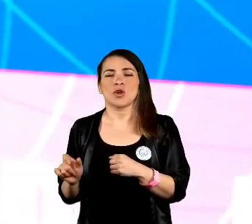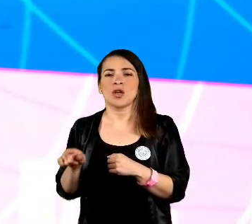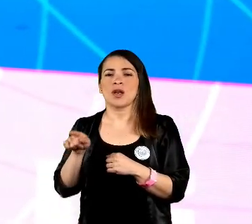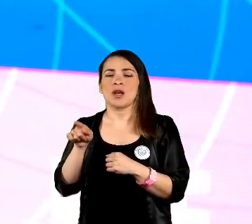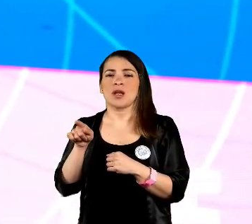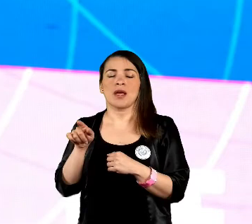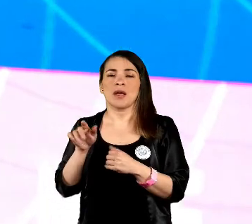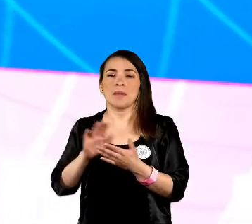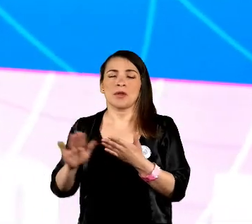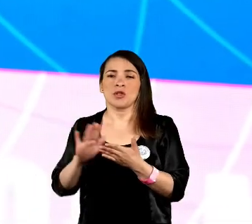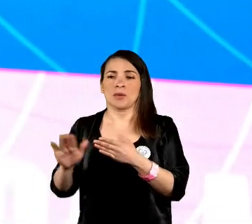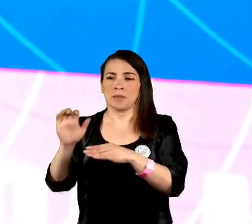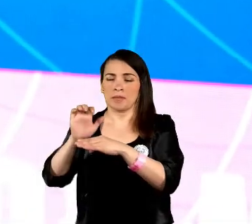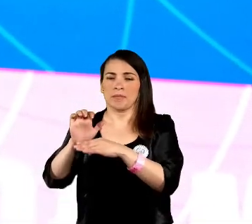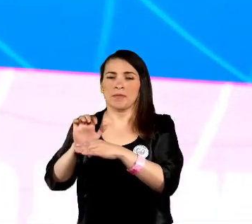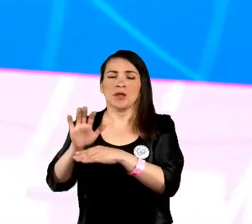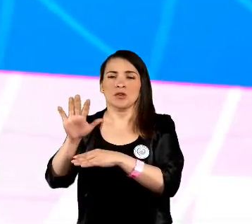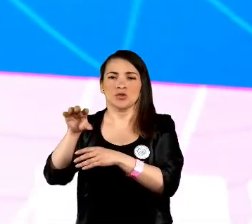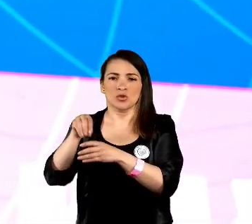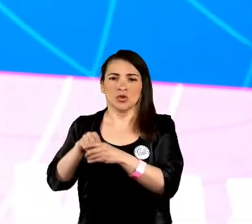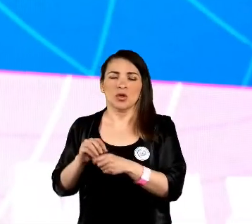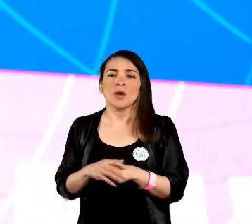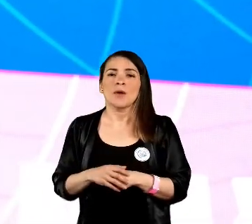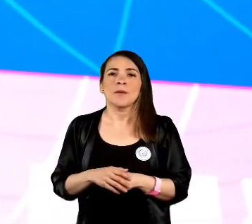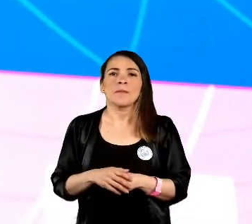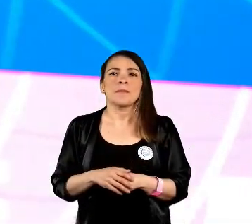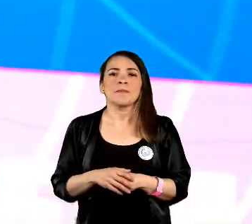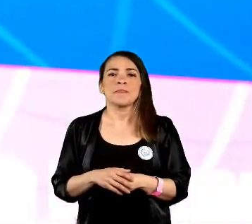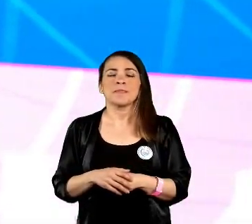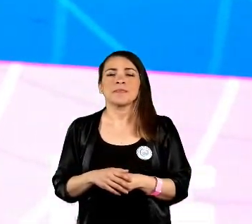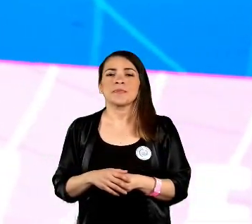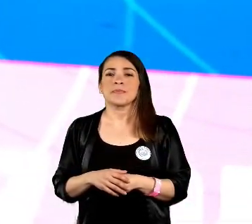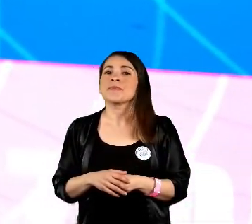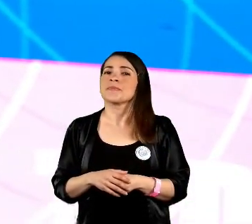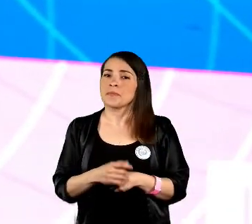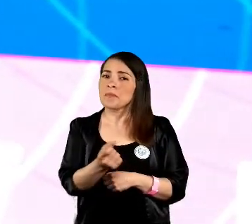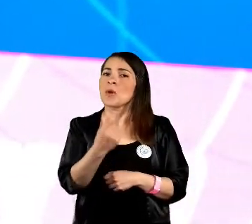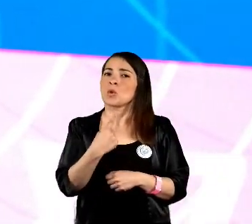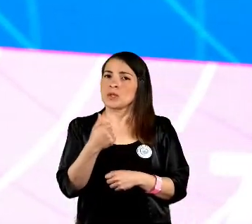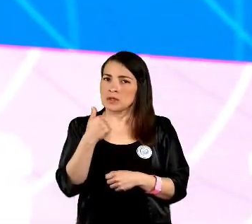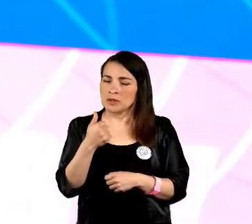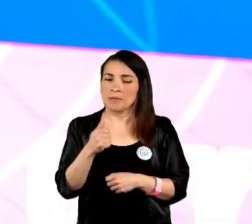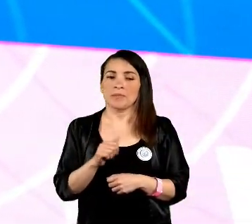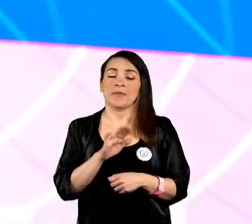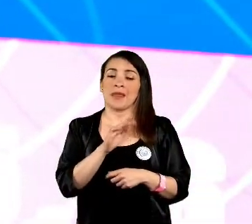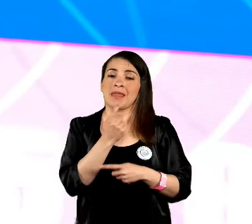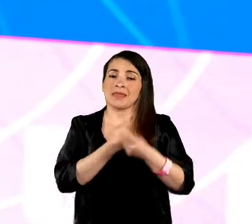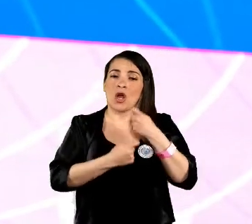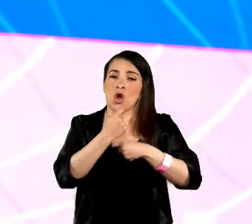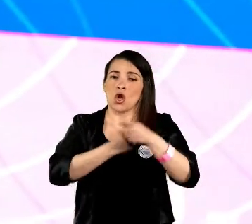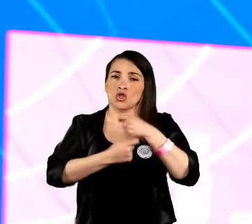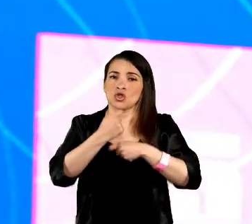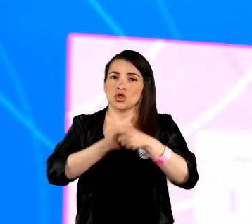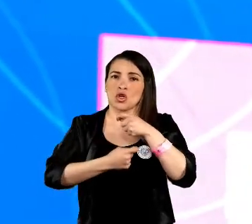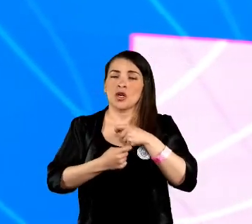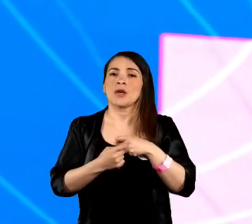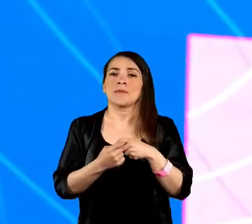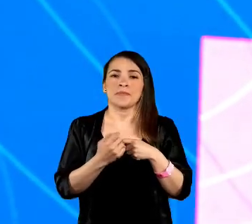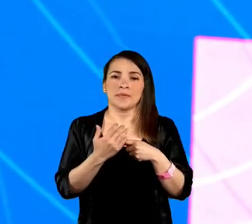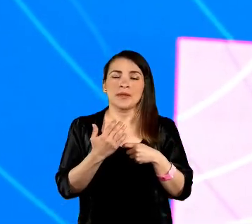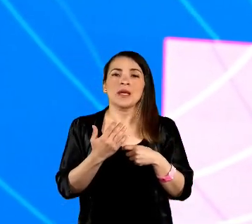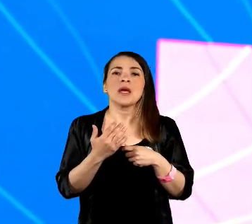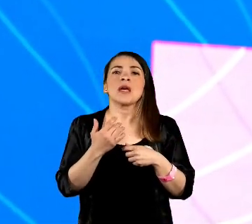primero muy buena pregunta el publisher cuando uno genera un negocio con publisher uno cede los derechos de